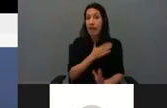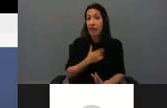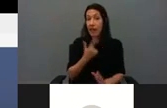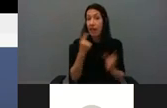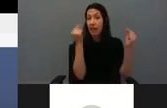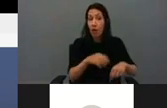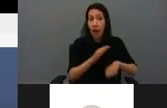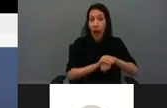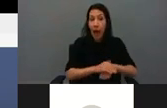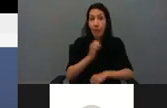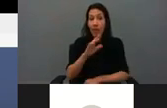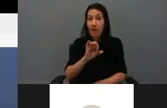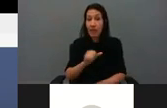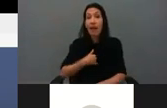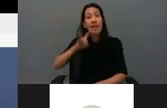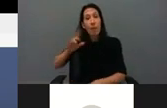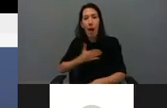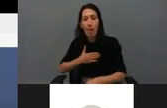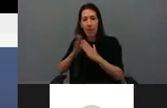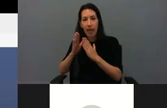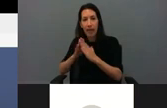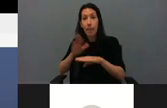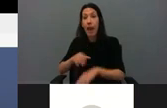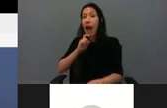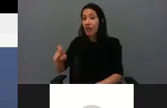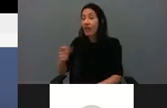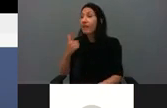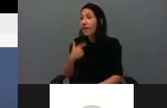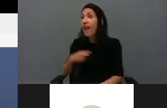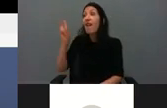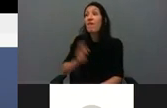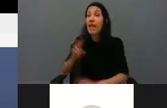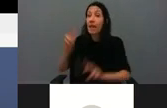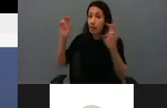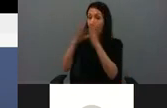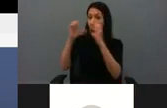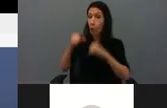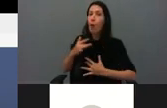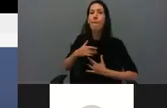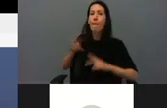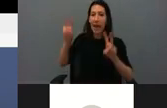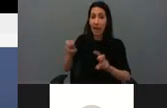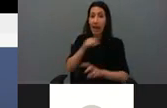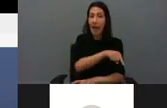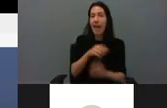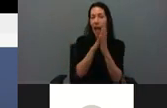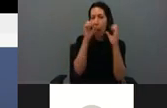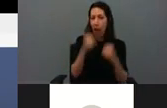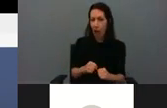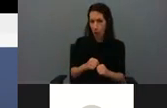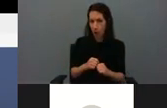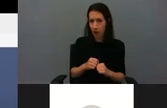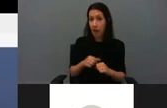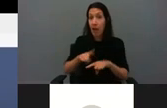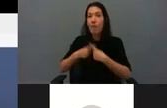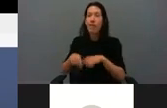mi amigo César llamaba a mi casa para avisarme y decir que venía María. Él era mi cómplice y así mi